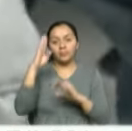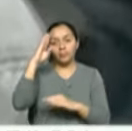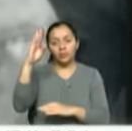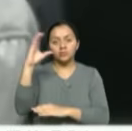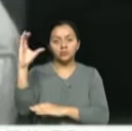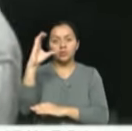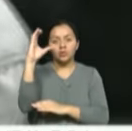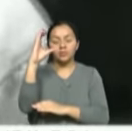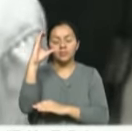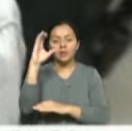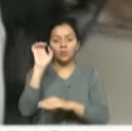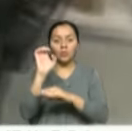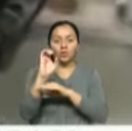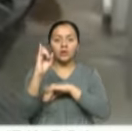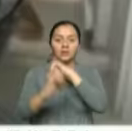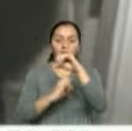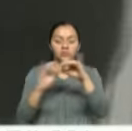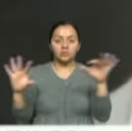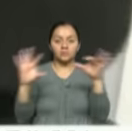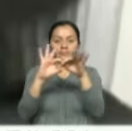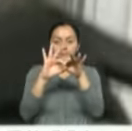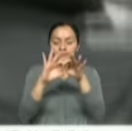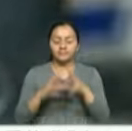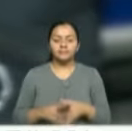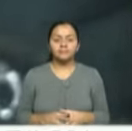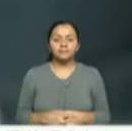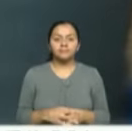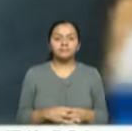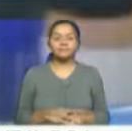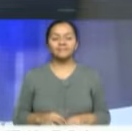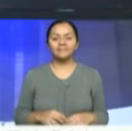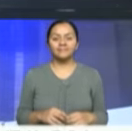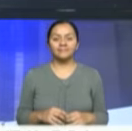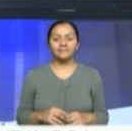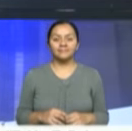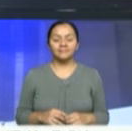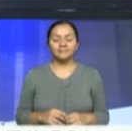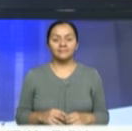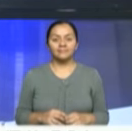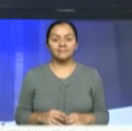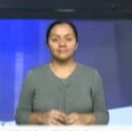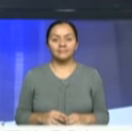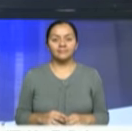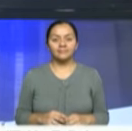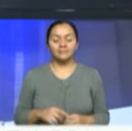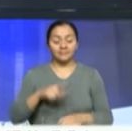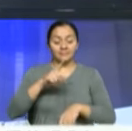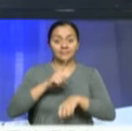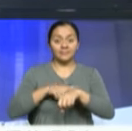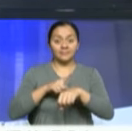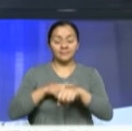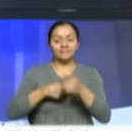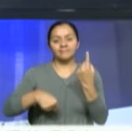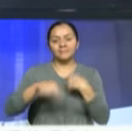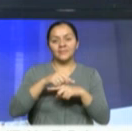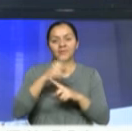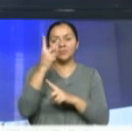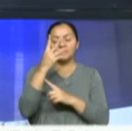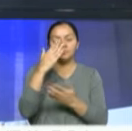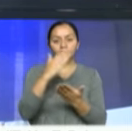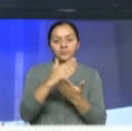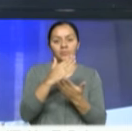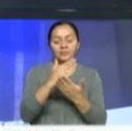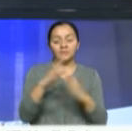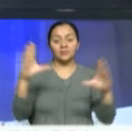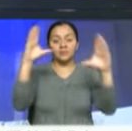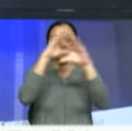policial internacional. Carolina Díaz, Noticiero Ciudadano. Pues es tiempo para un segundo corte en esta la emisión